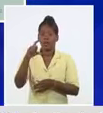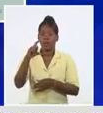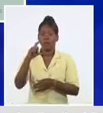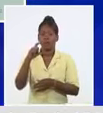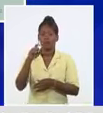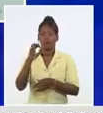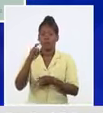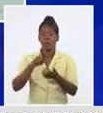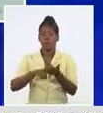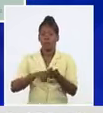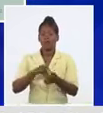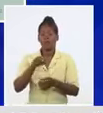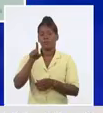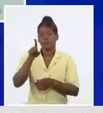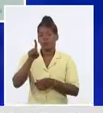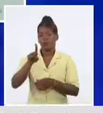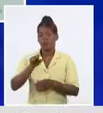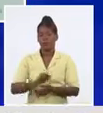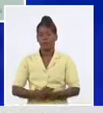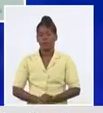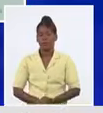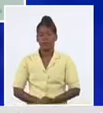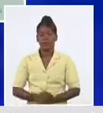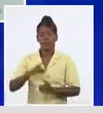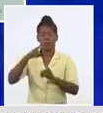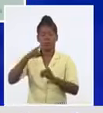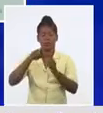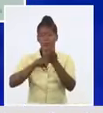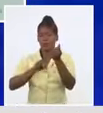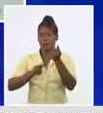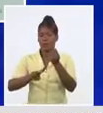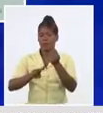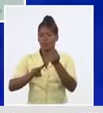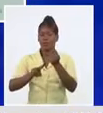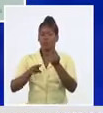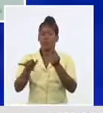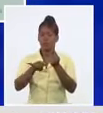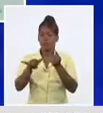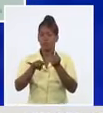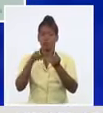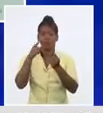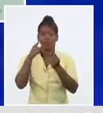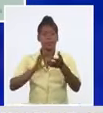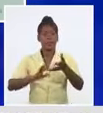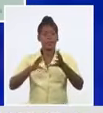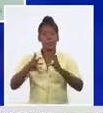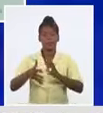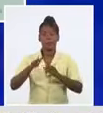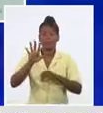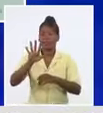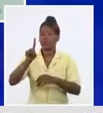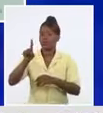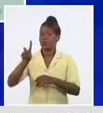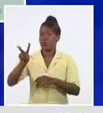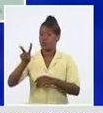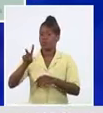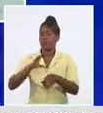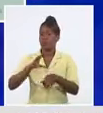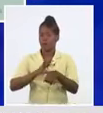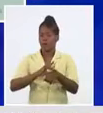Céspedes. Las Tunas, hoy con un panorama bien complicado, 512 casos